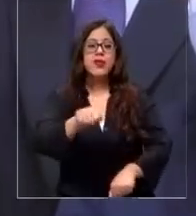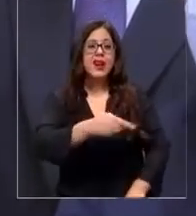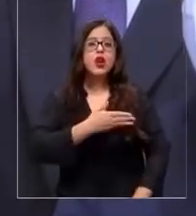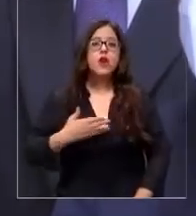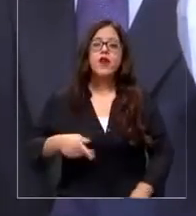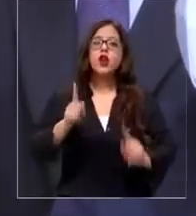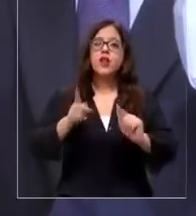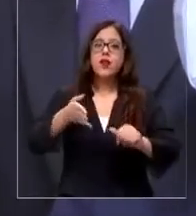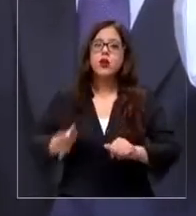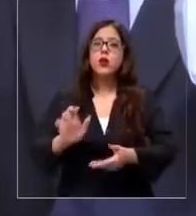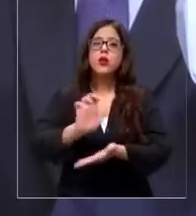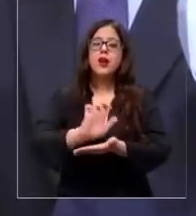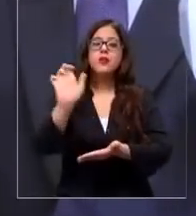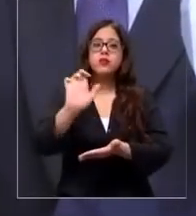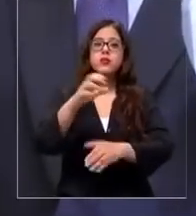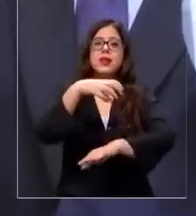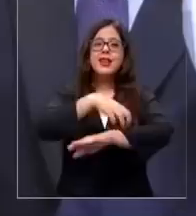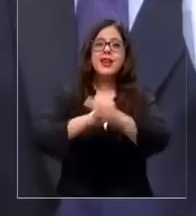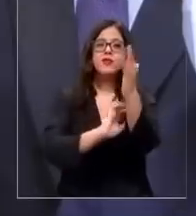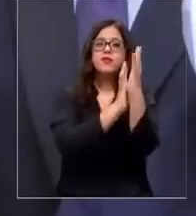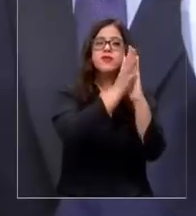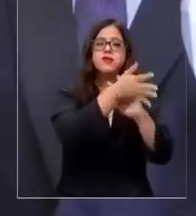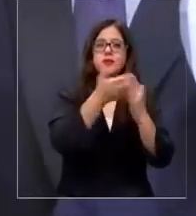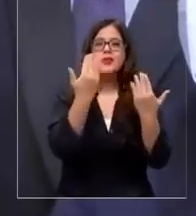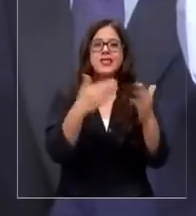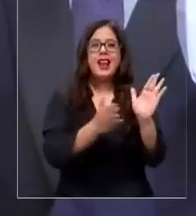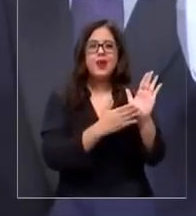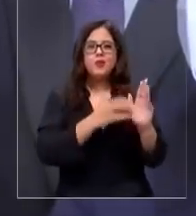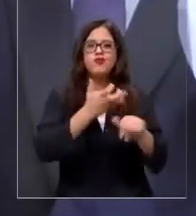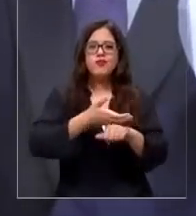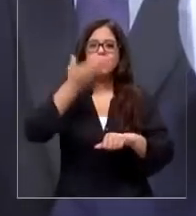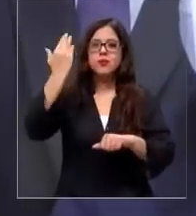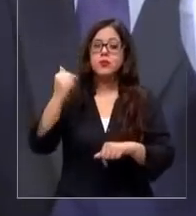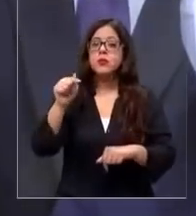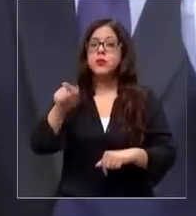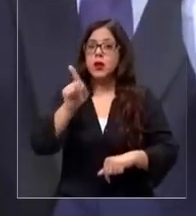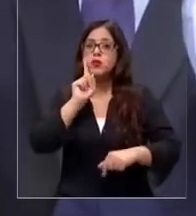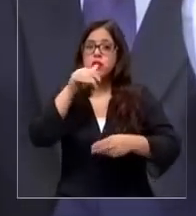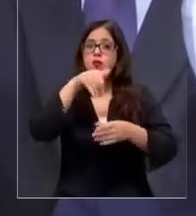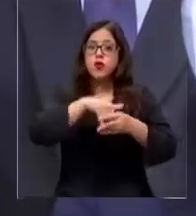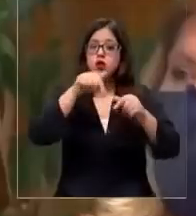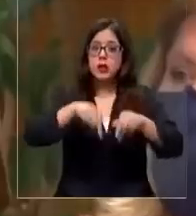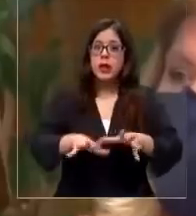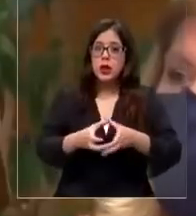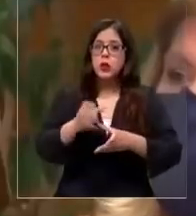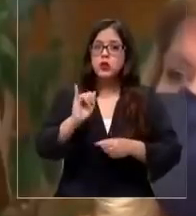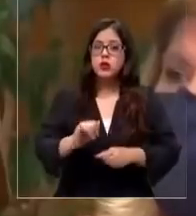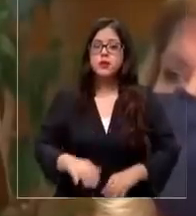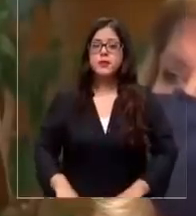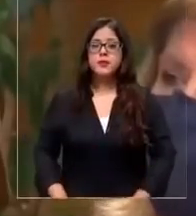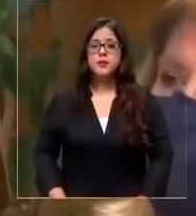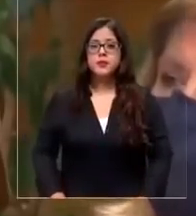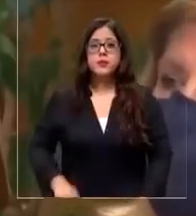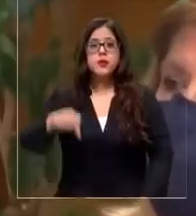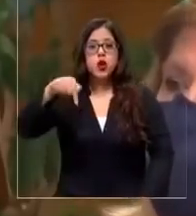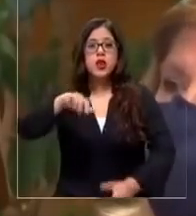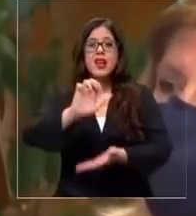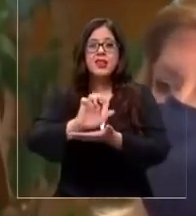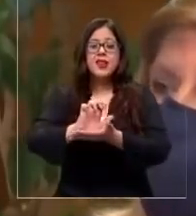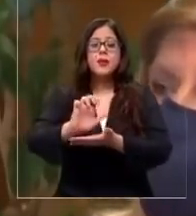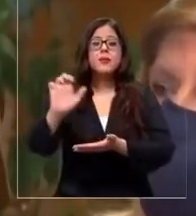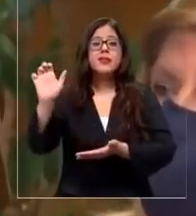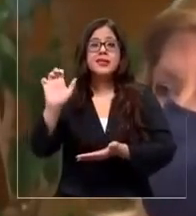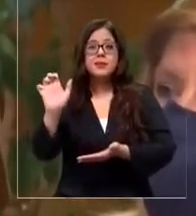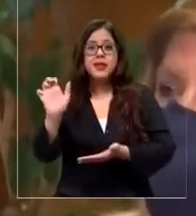estado de excepción en la región de Araucanía por los antecedentes que se tiene, va a contar con los votos de esta bancada. Retirar hoy día el estado de excepción